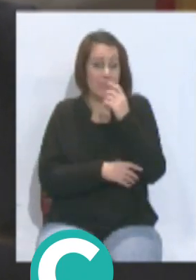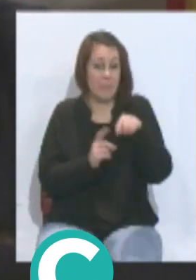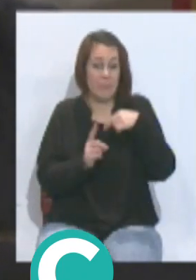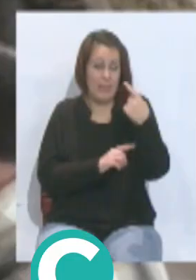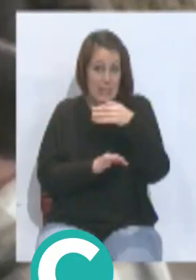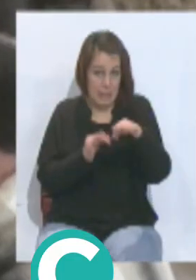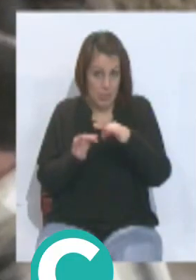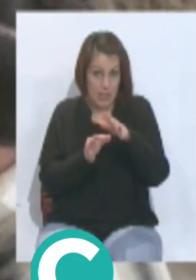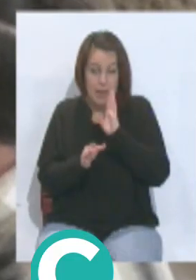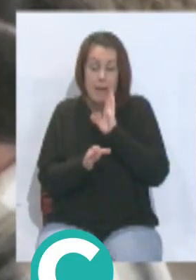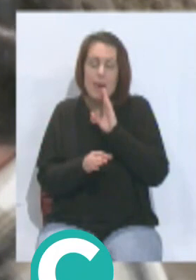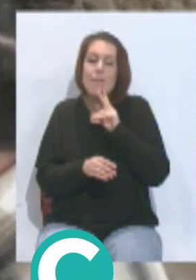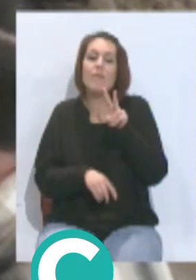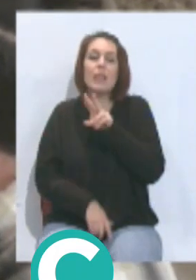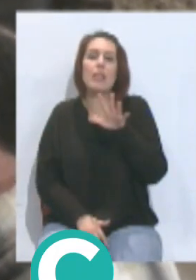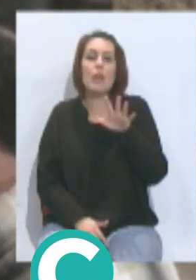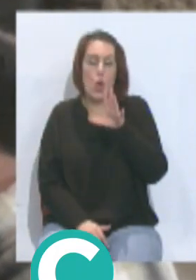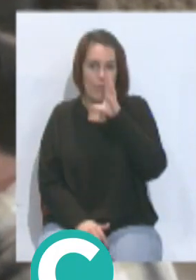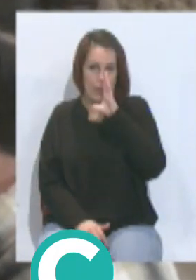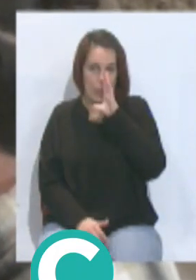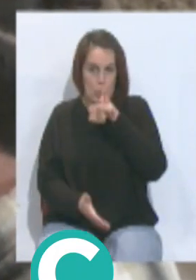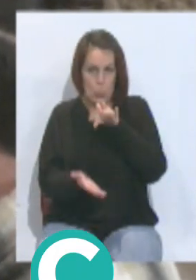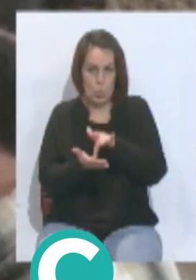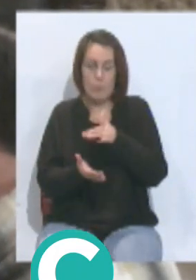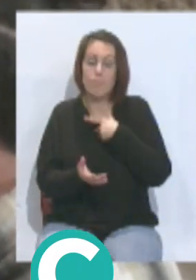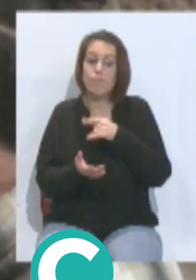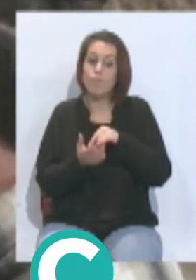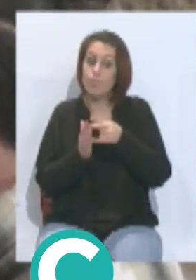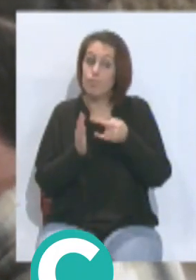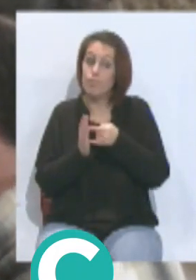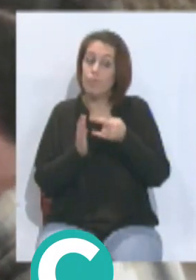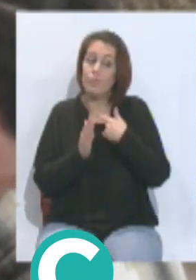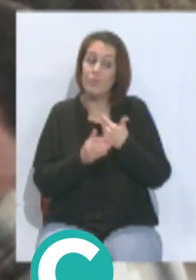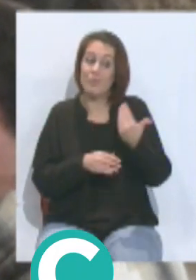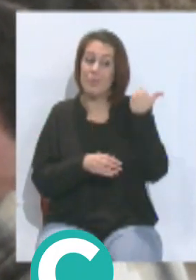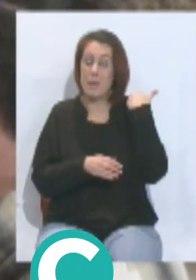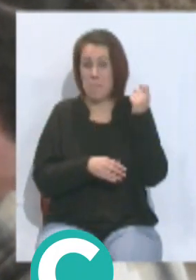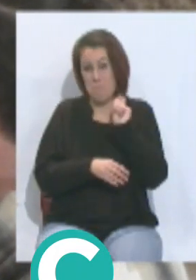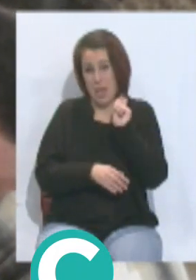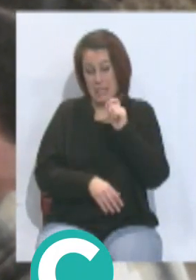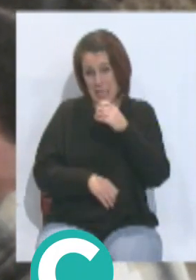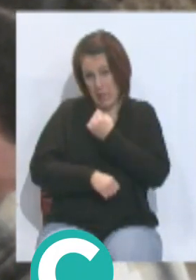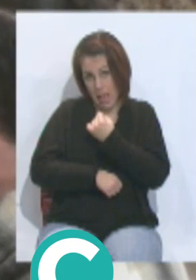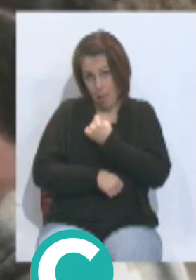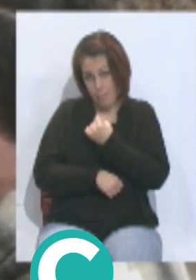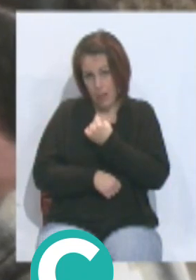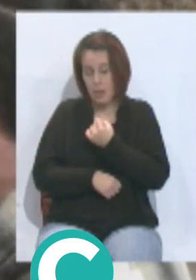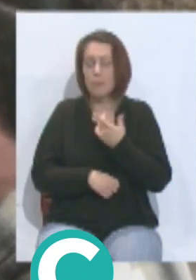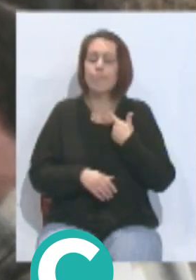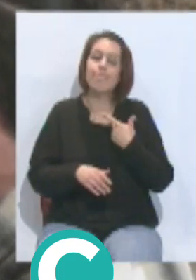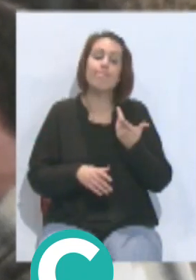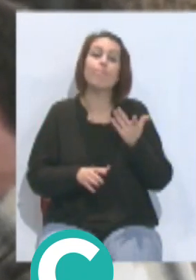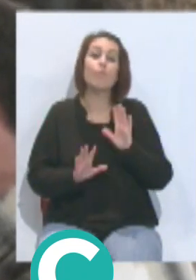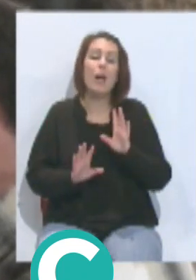sí, mi verdad será el 25 de febrero. Estaba planificada desde el pasado mes de diciembre y se